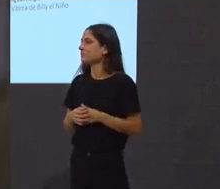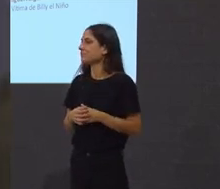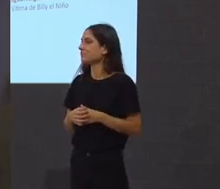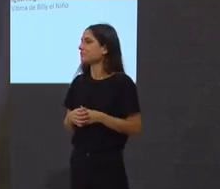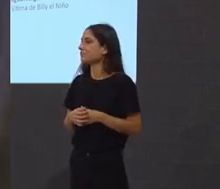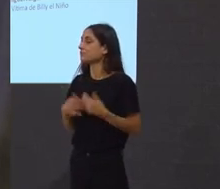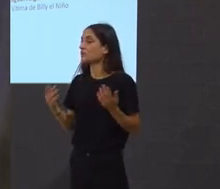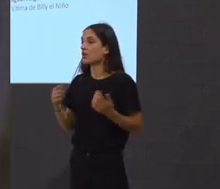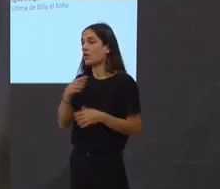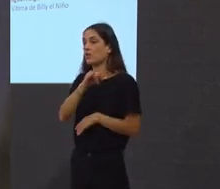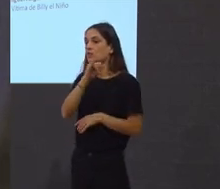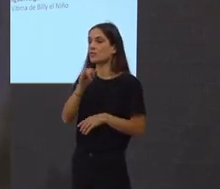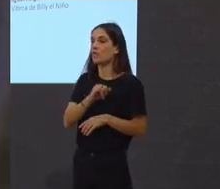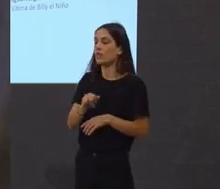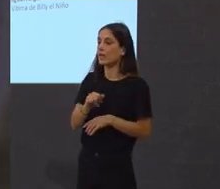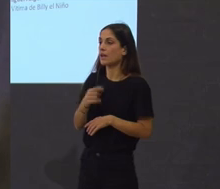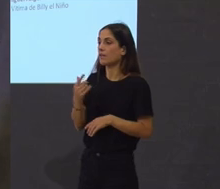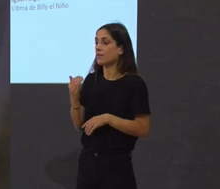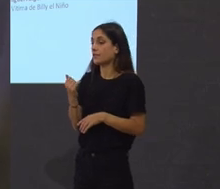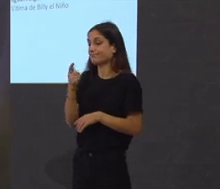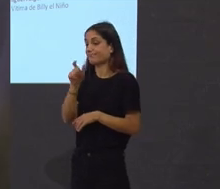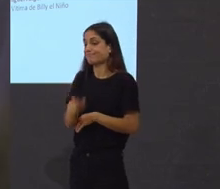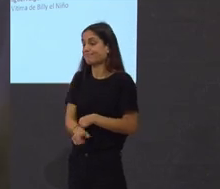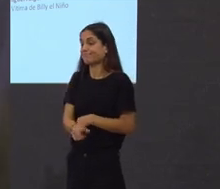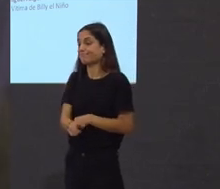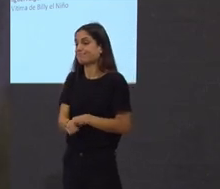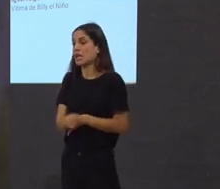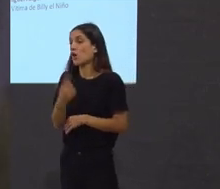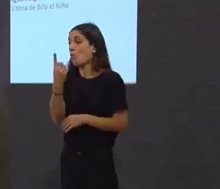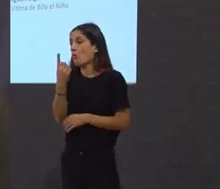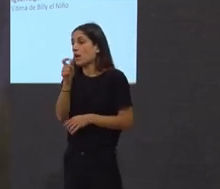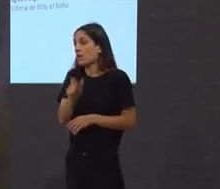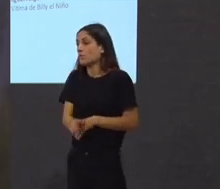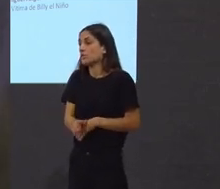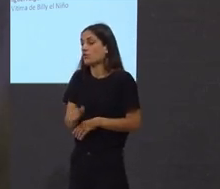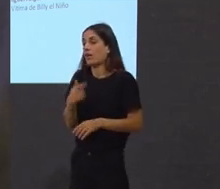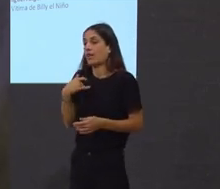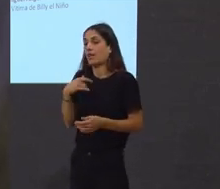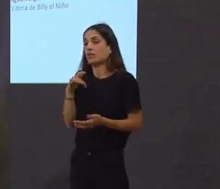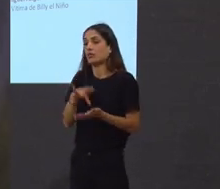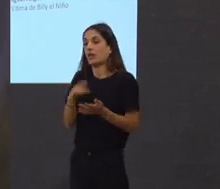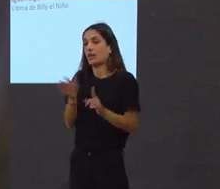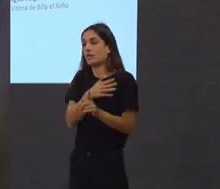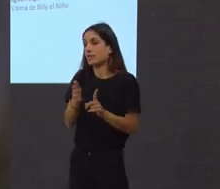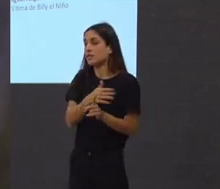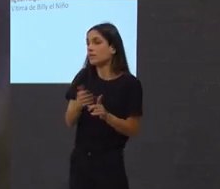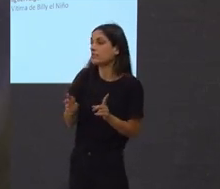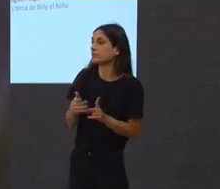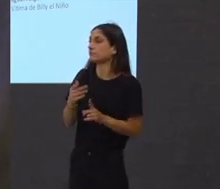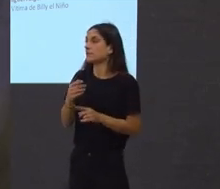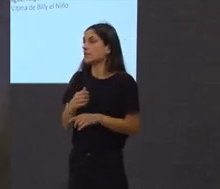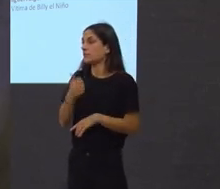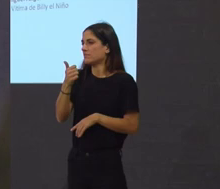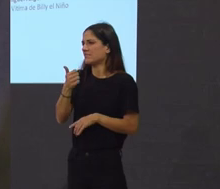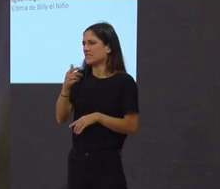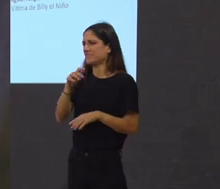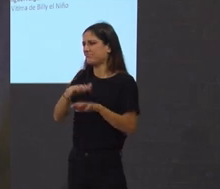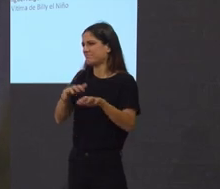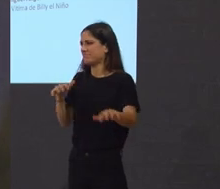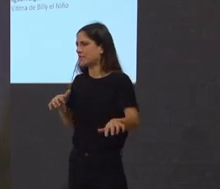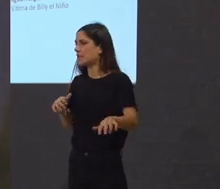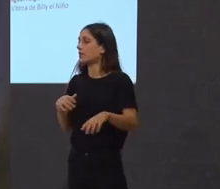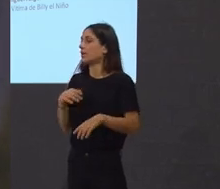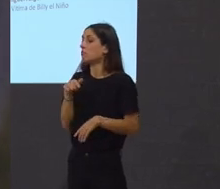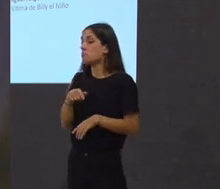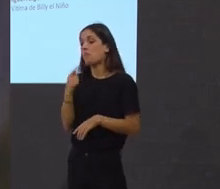era uno de tantos torturadores que adquirió provoca protagonismo y esto y notoriedad pues porque era el más